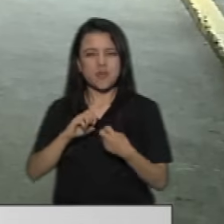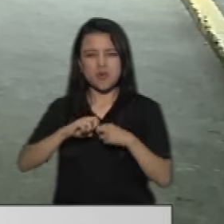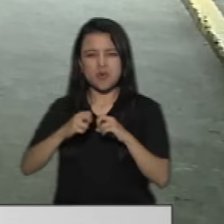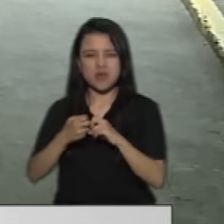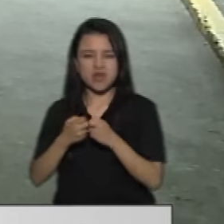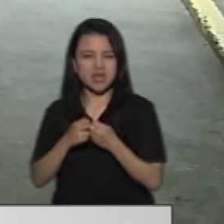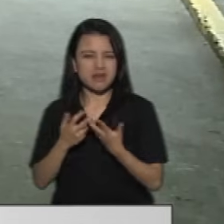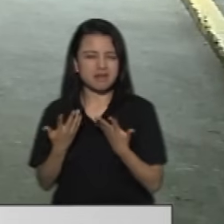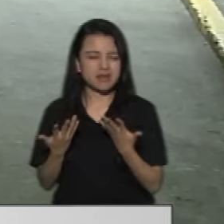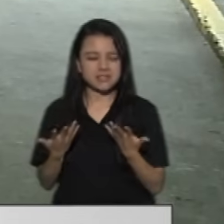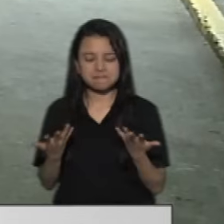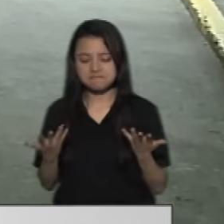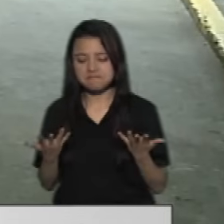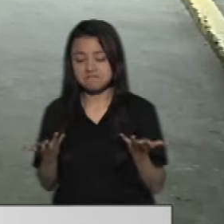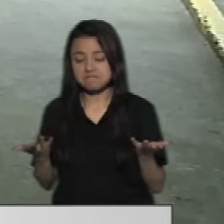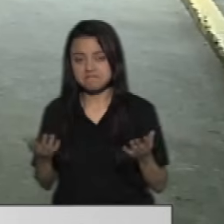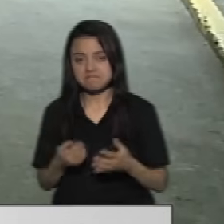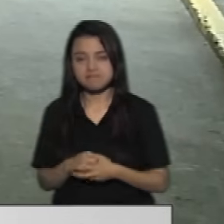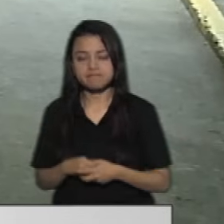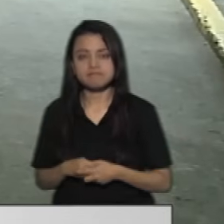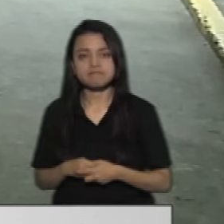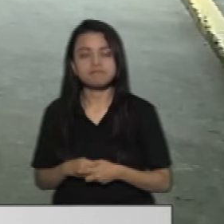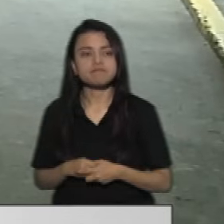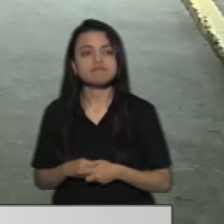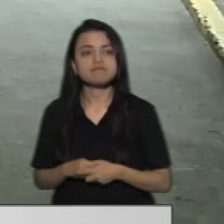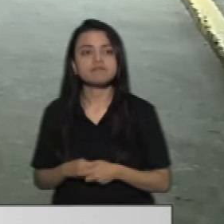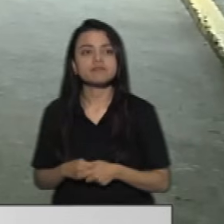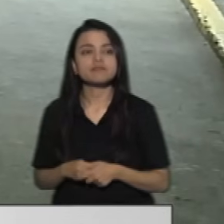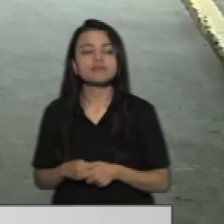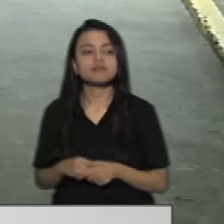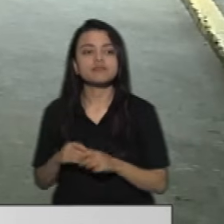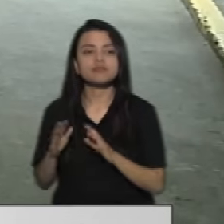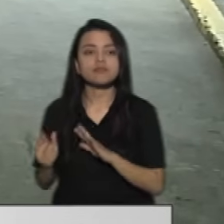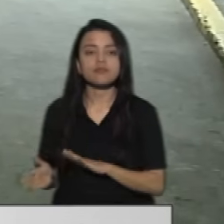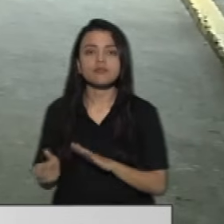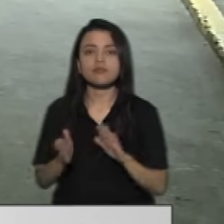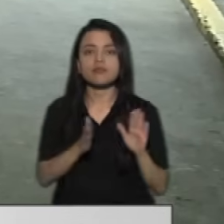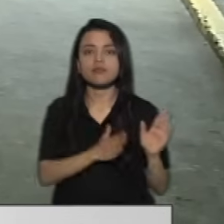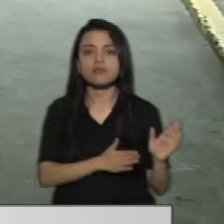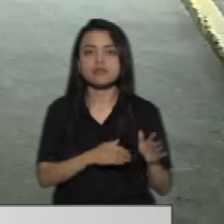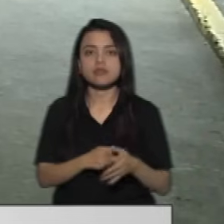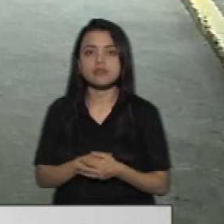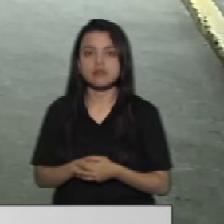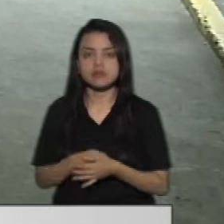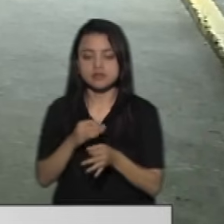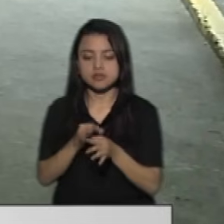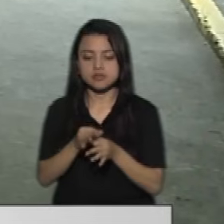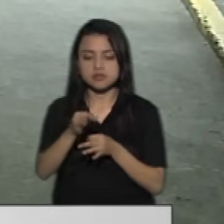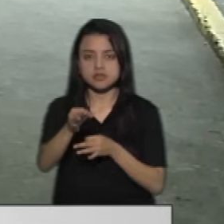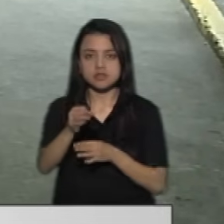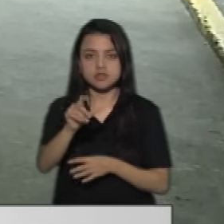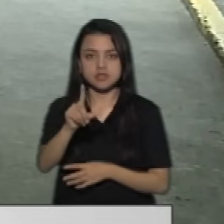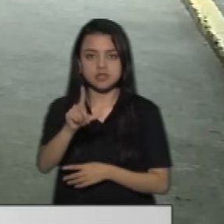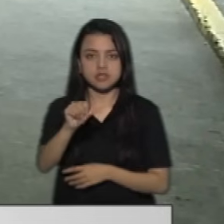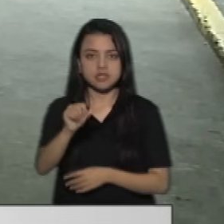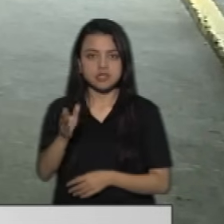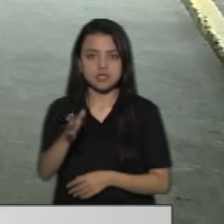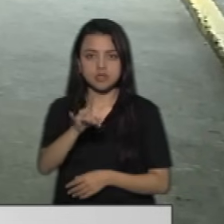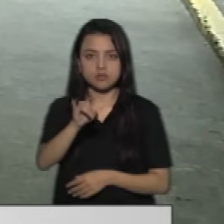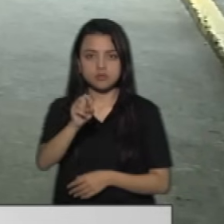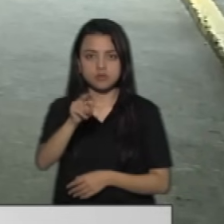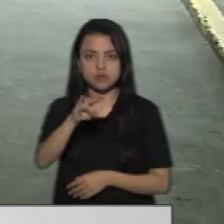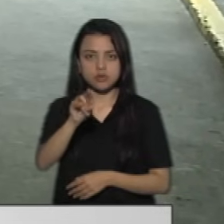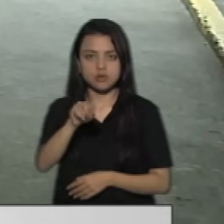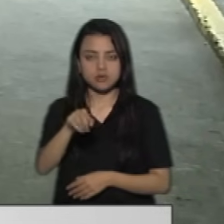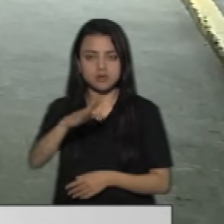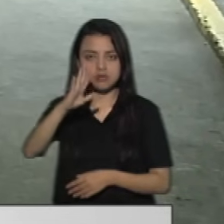Y atención, porque las autoridades reportaron un millonario robo en el municipio de La Unión, en Antioquia. A la víctima se